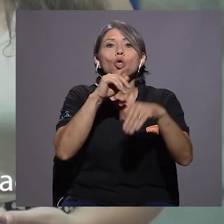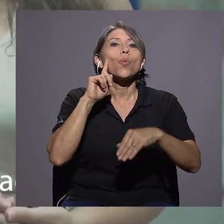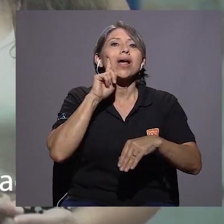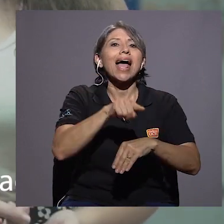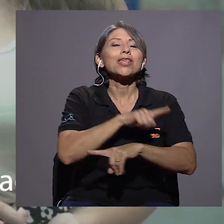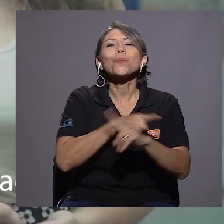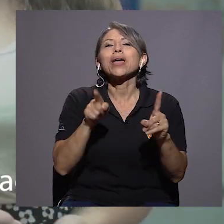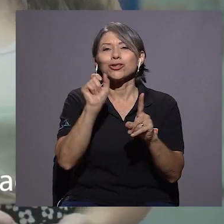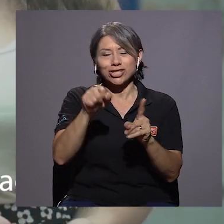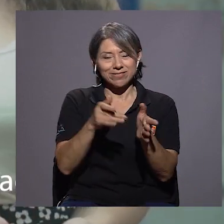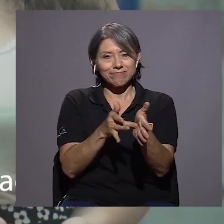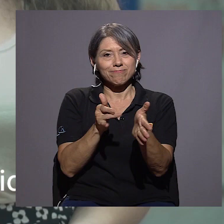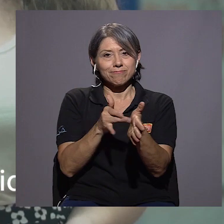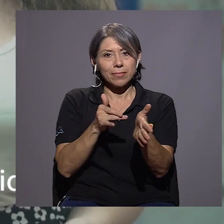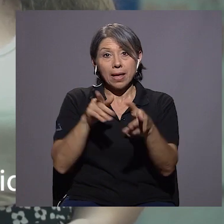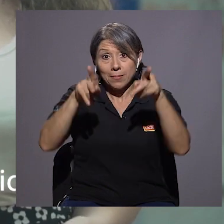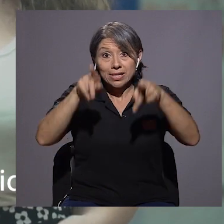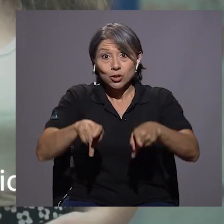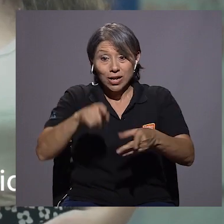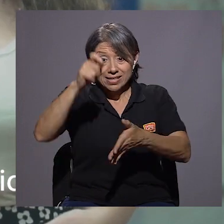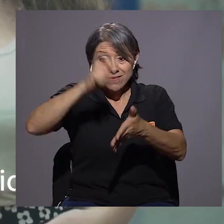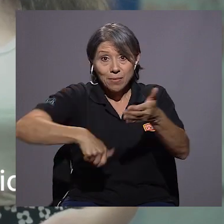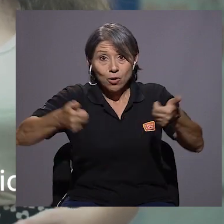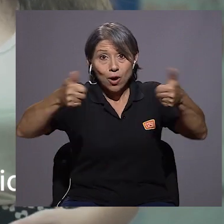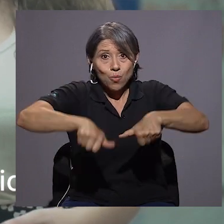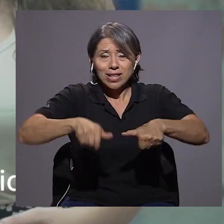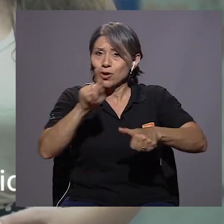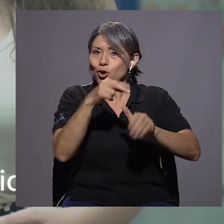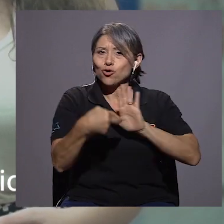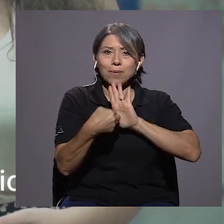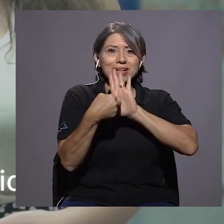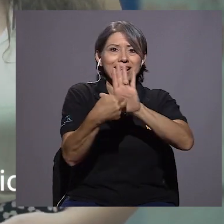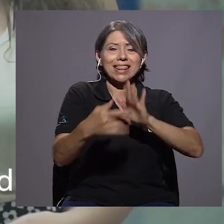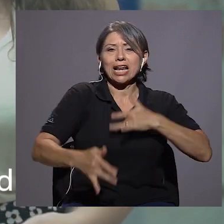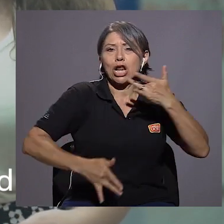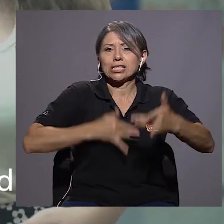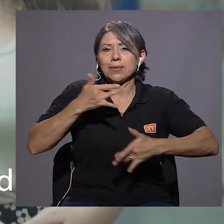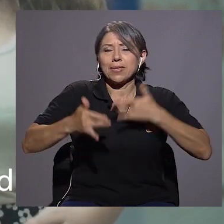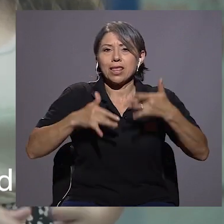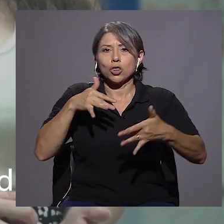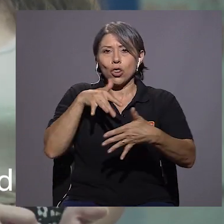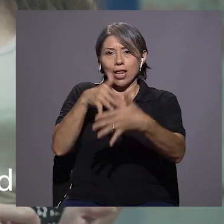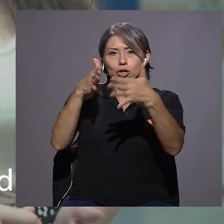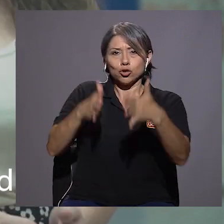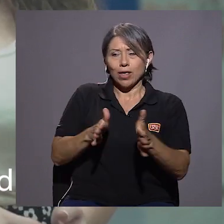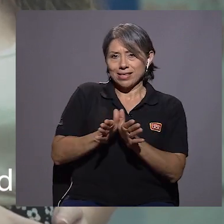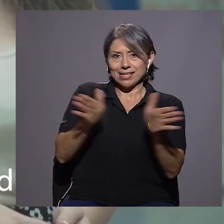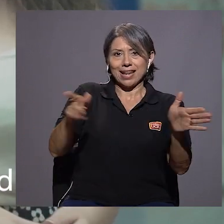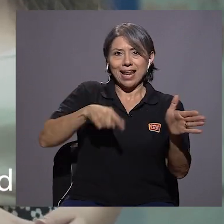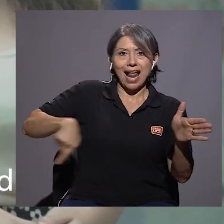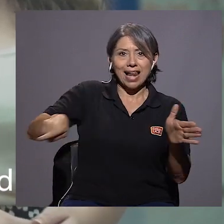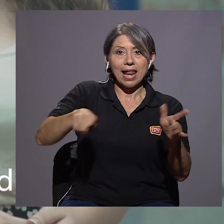engaño, pero sí hubo usurpación, pues quienes firmaron el acuerdo en Casa Presidencial no representan el sentir del